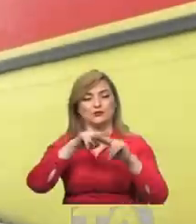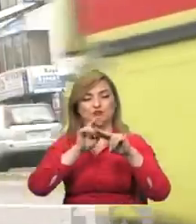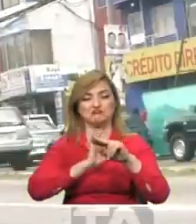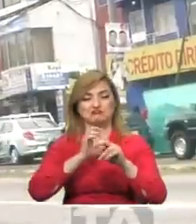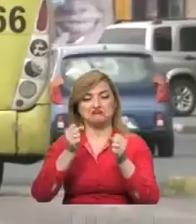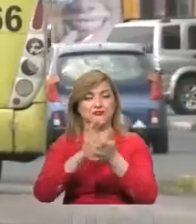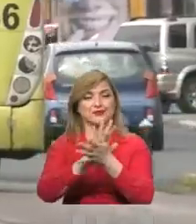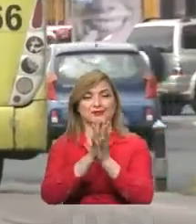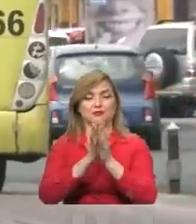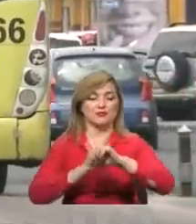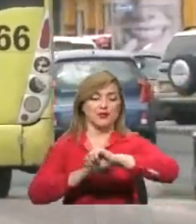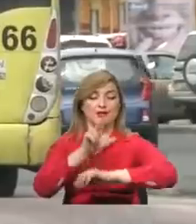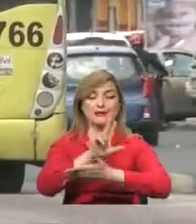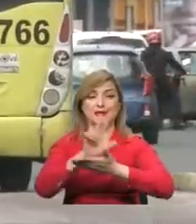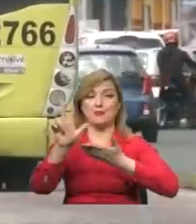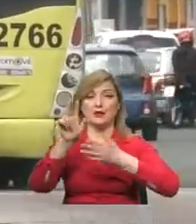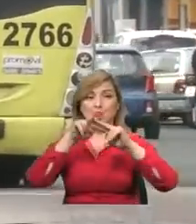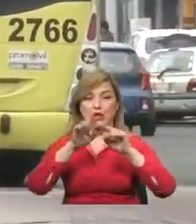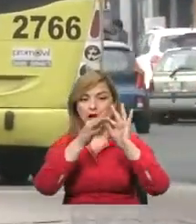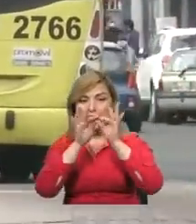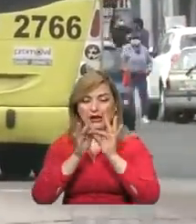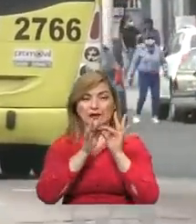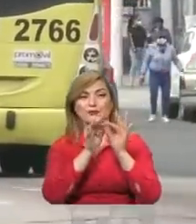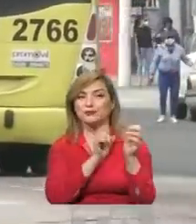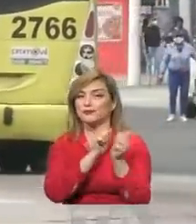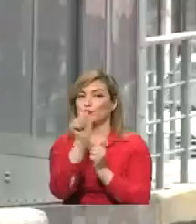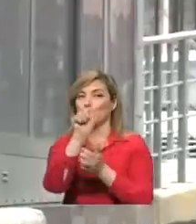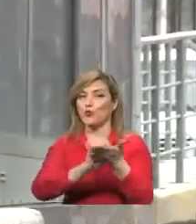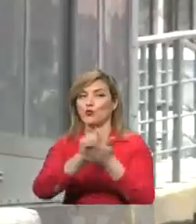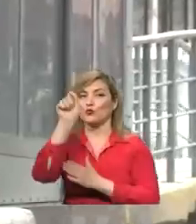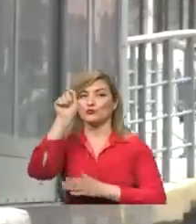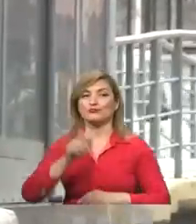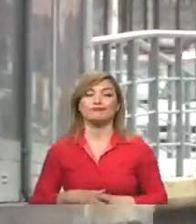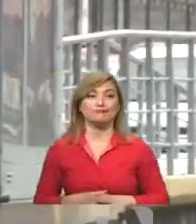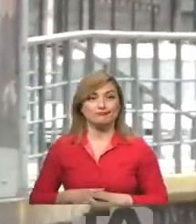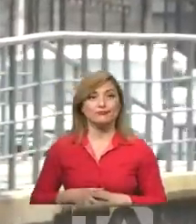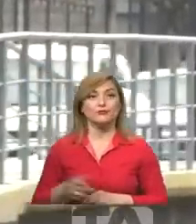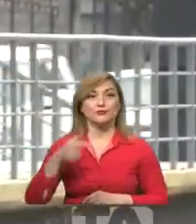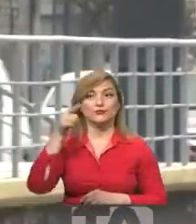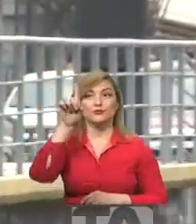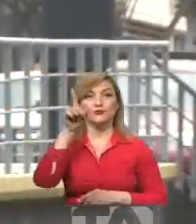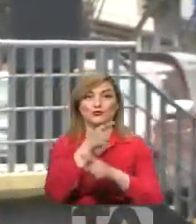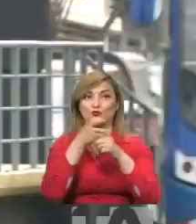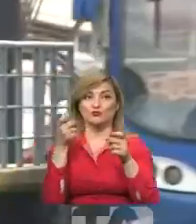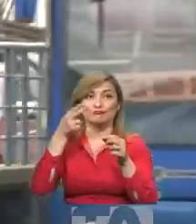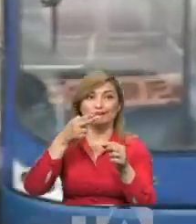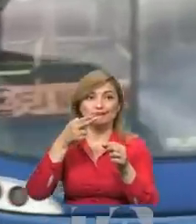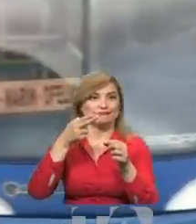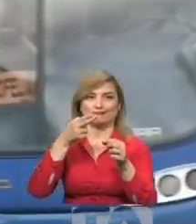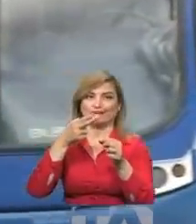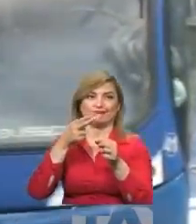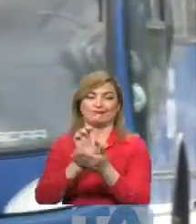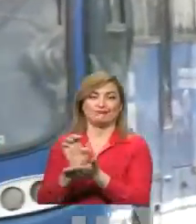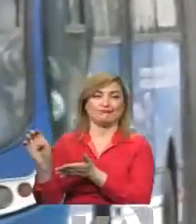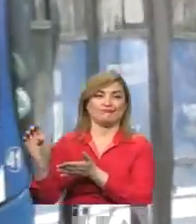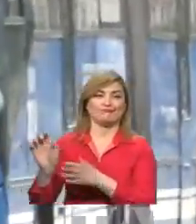y ahora tienen menos de 3 semanas para estar a punto y lograr pasar la revisión. De lo contrario, el próximo 1 de marzo dejarán